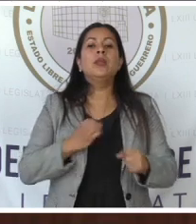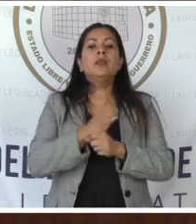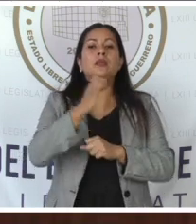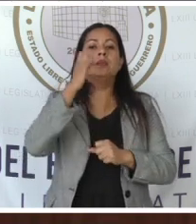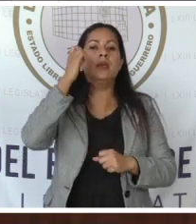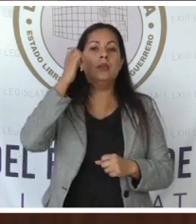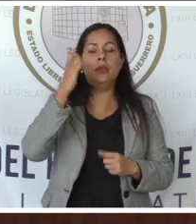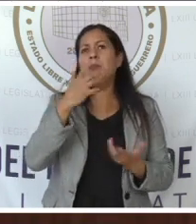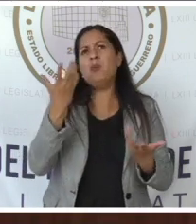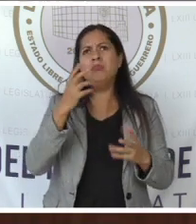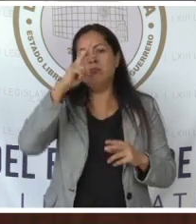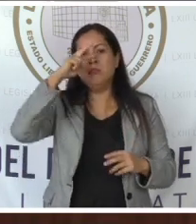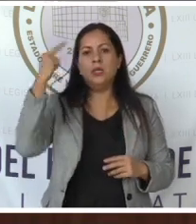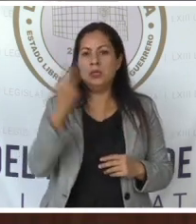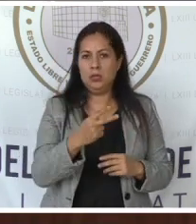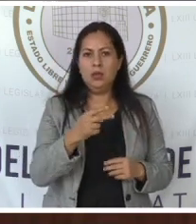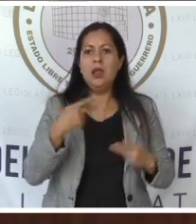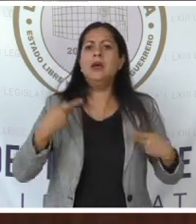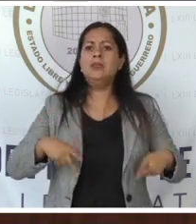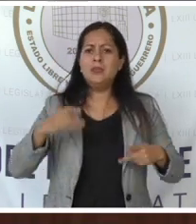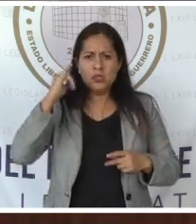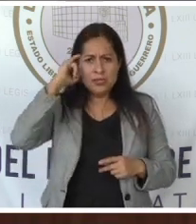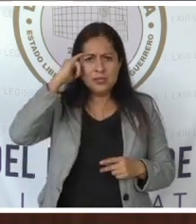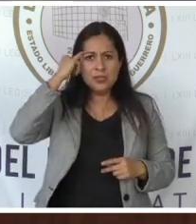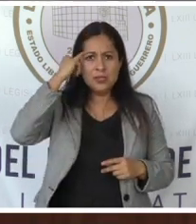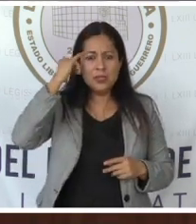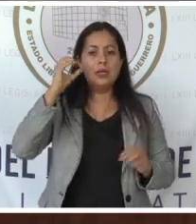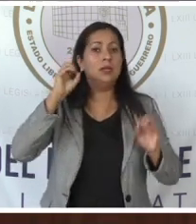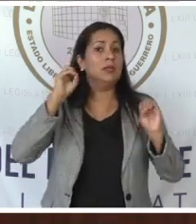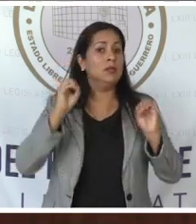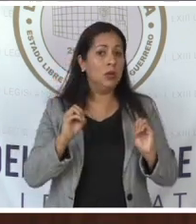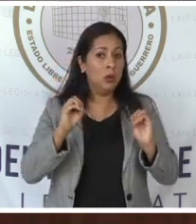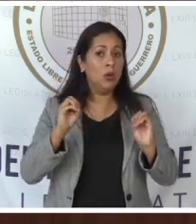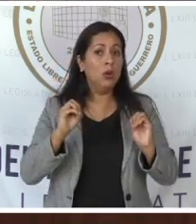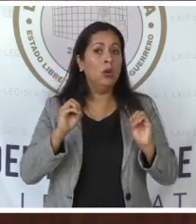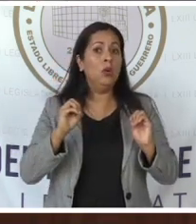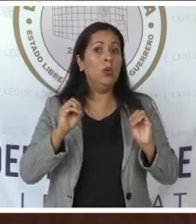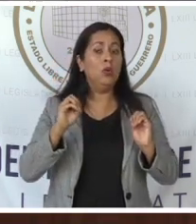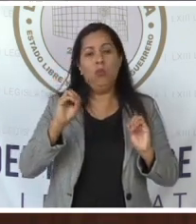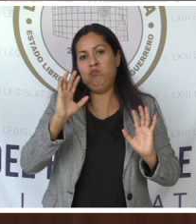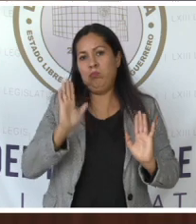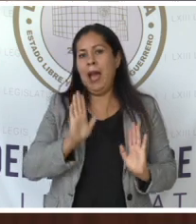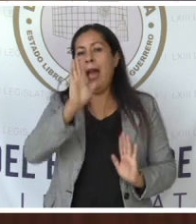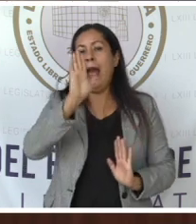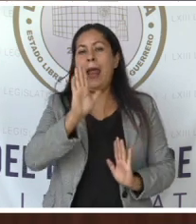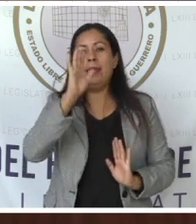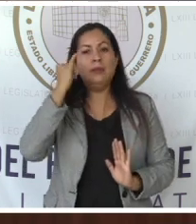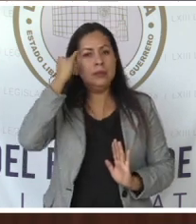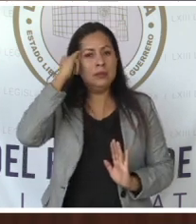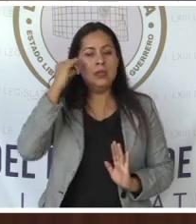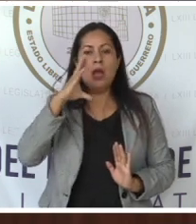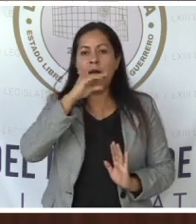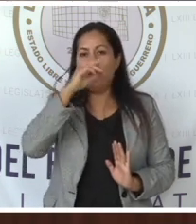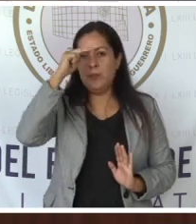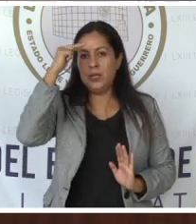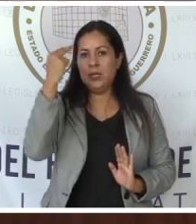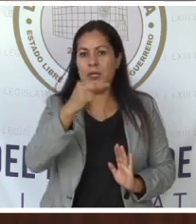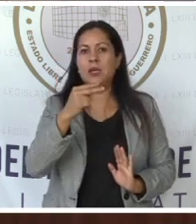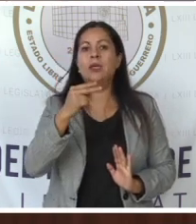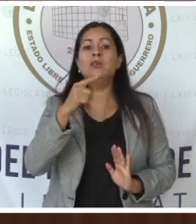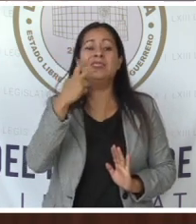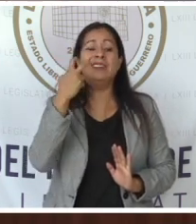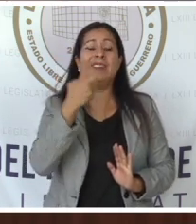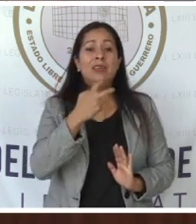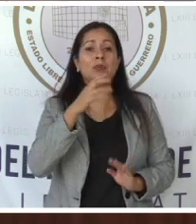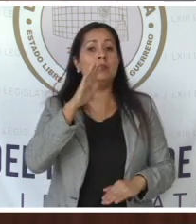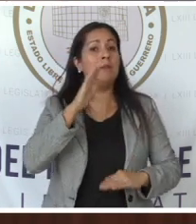mexicano. Las personas indígenas o quienes tienen rasgos indígenas o afromexicanos son víctimas